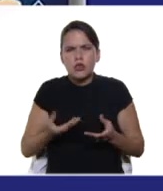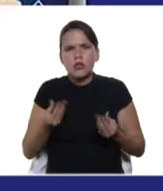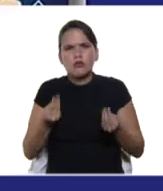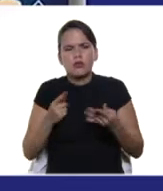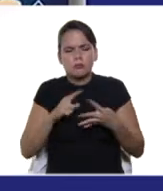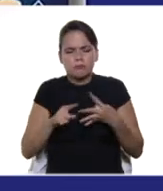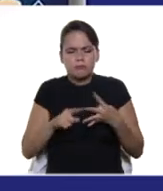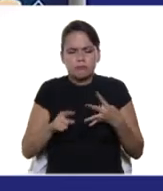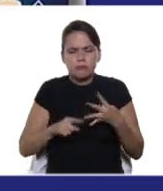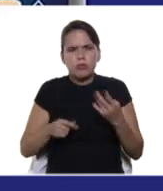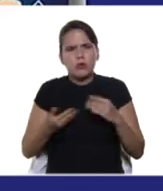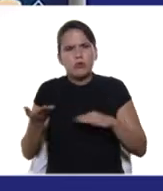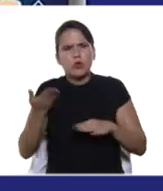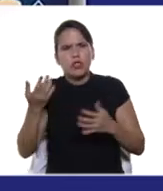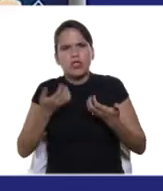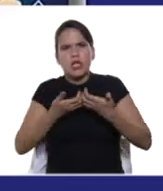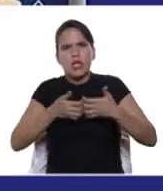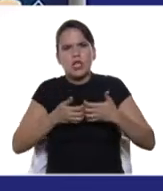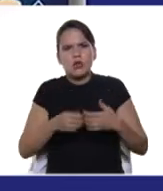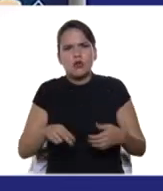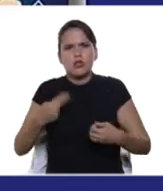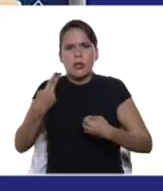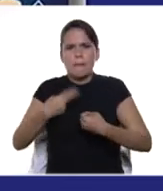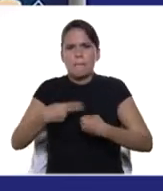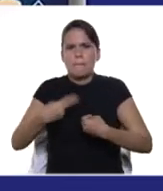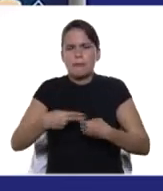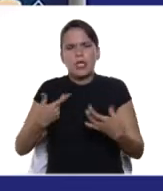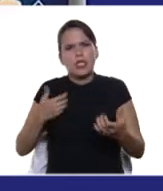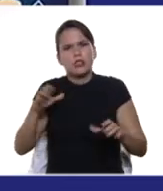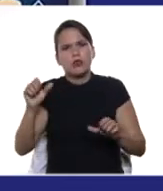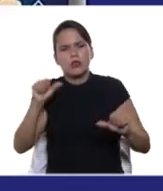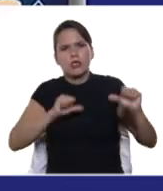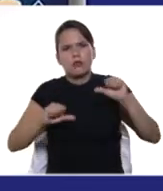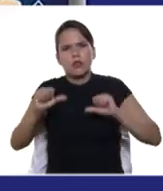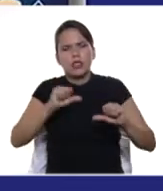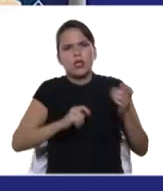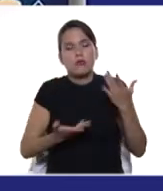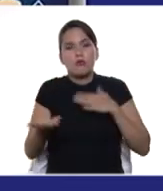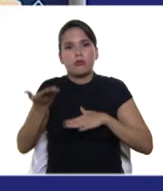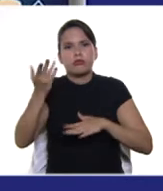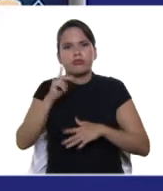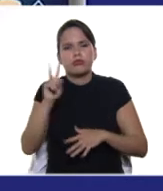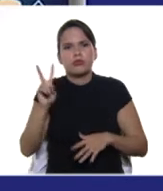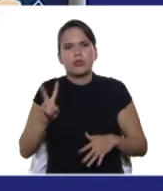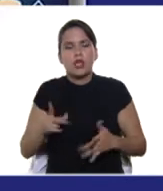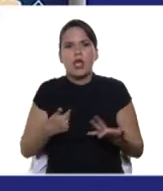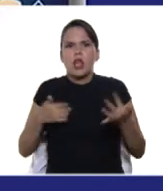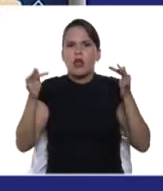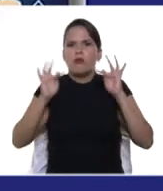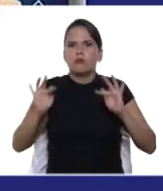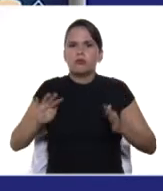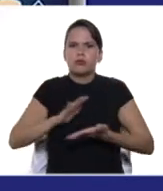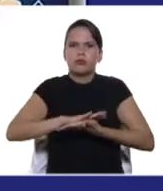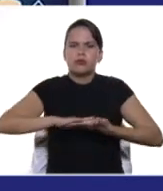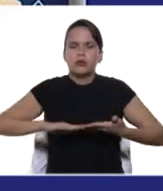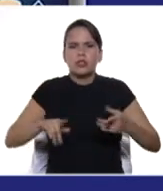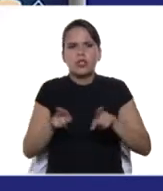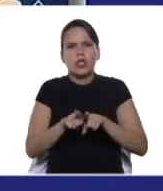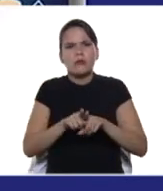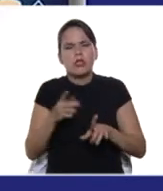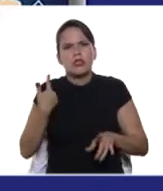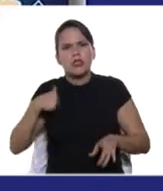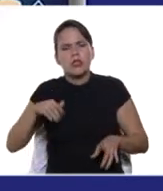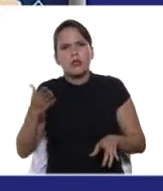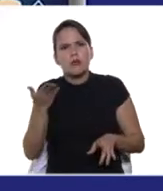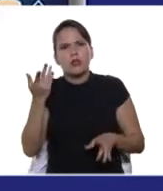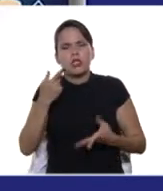productos importantes en la industria petroquímica, importante para Venezuela. Las figuras geométricas también tienen importancia en nuestra